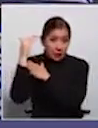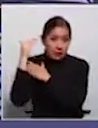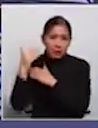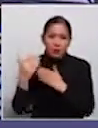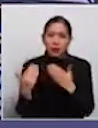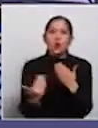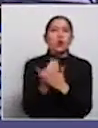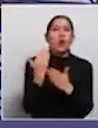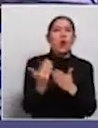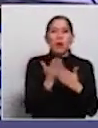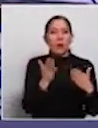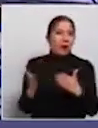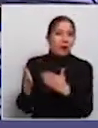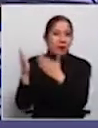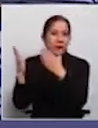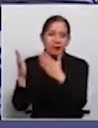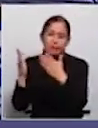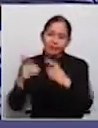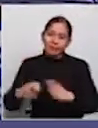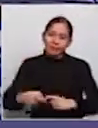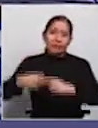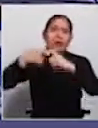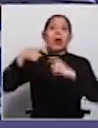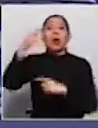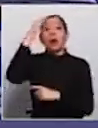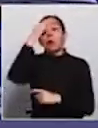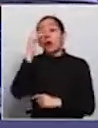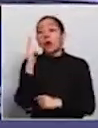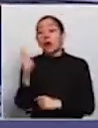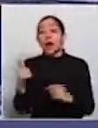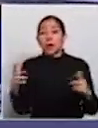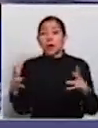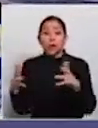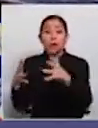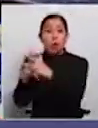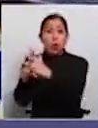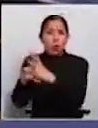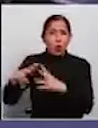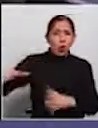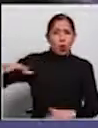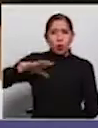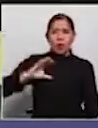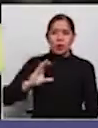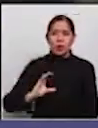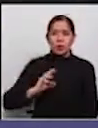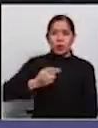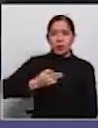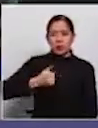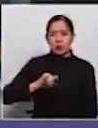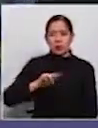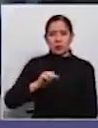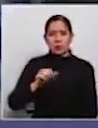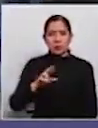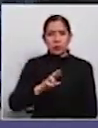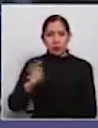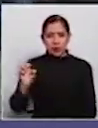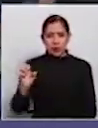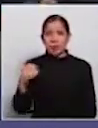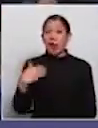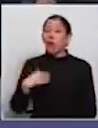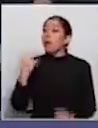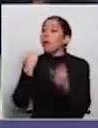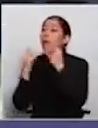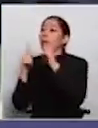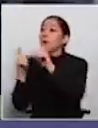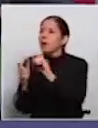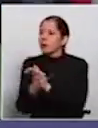han sido suspendidas tras registrarse un bloqueo en Chimoré Trópico de Cochabamba. Confirmamos este dato con informaciones de la terminal. Muy